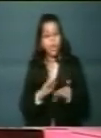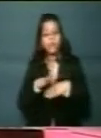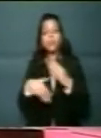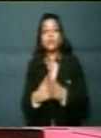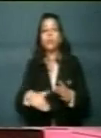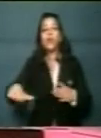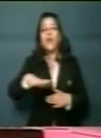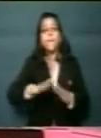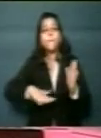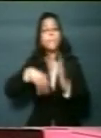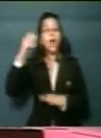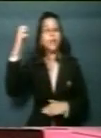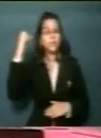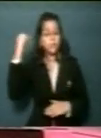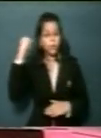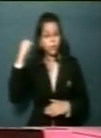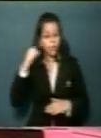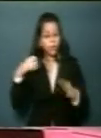sociedad.